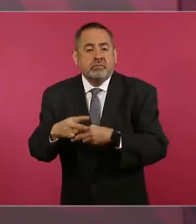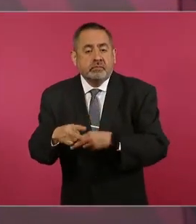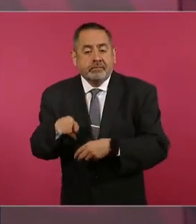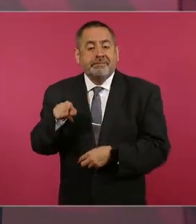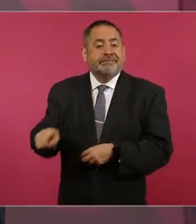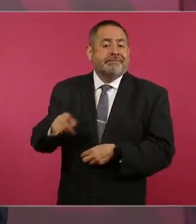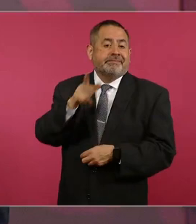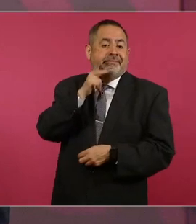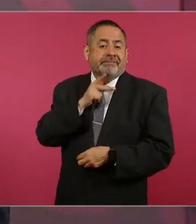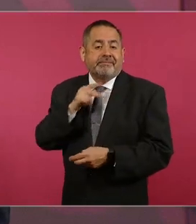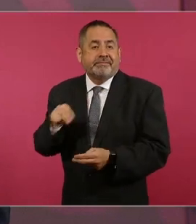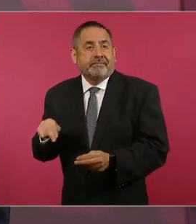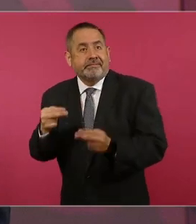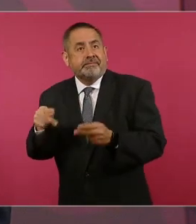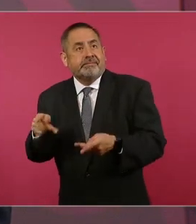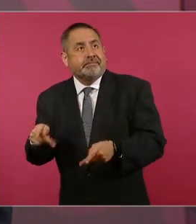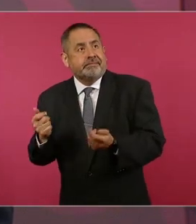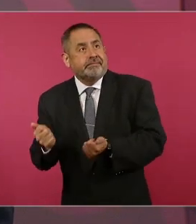petroleros.